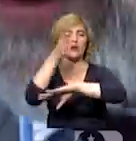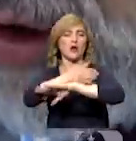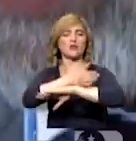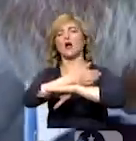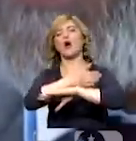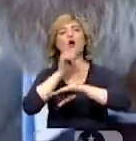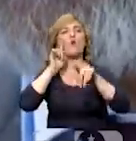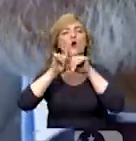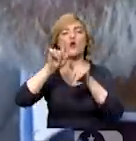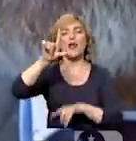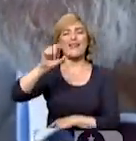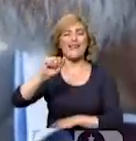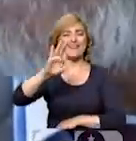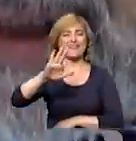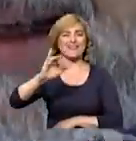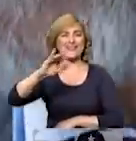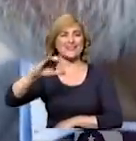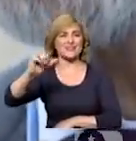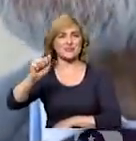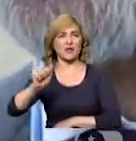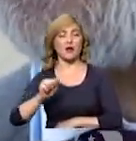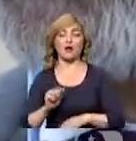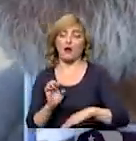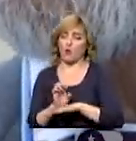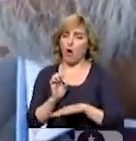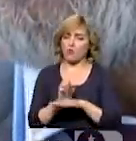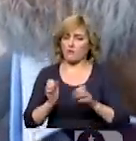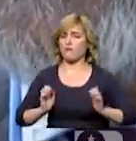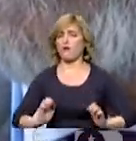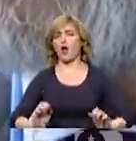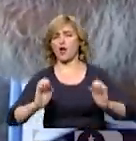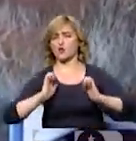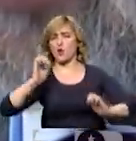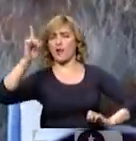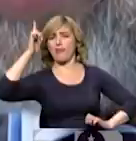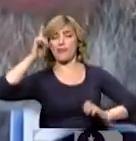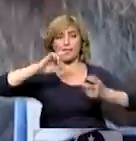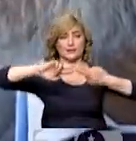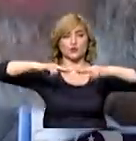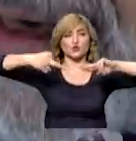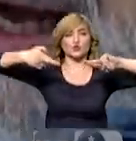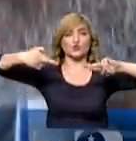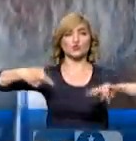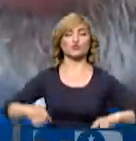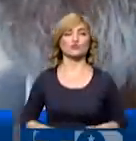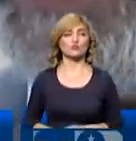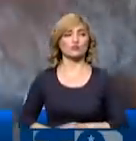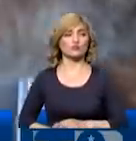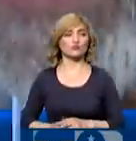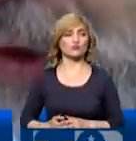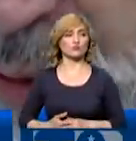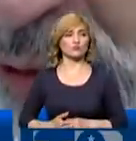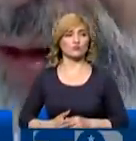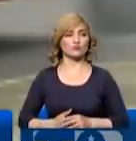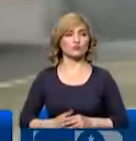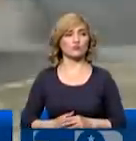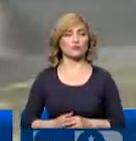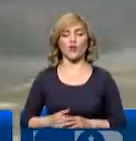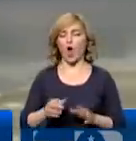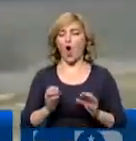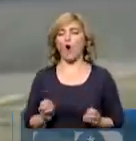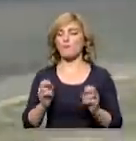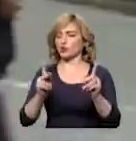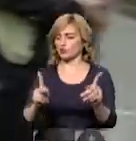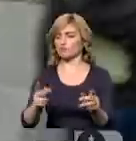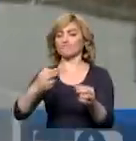Leticia. Ecuador está haciendo un gran esfuerzo, que está liderando la región y que es una gran oportunidad para todos. Se